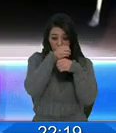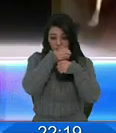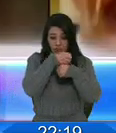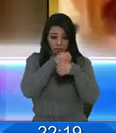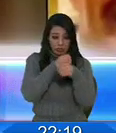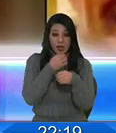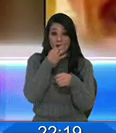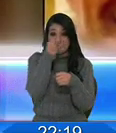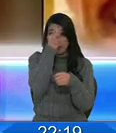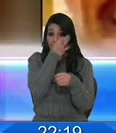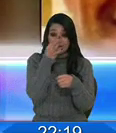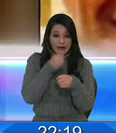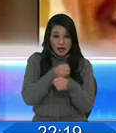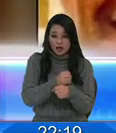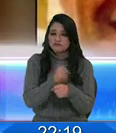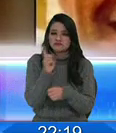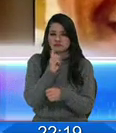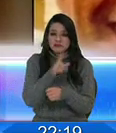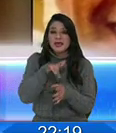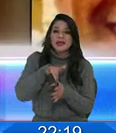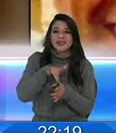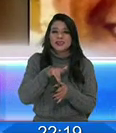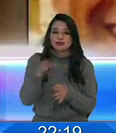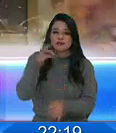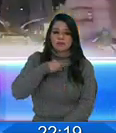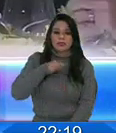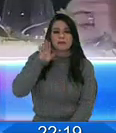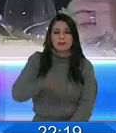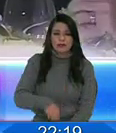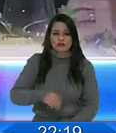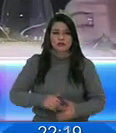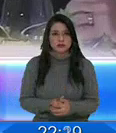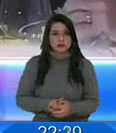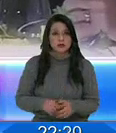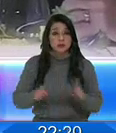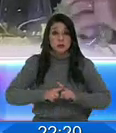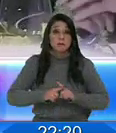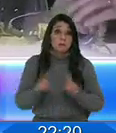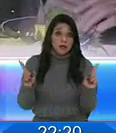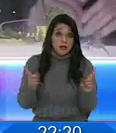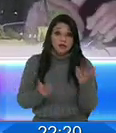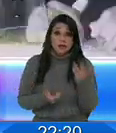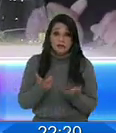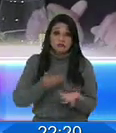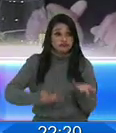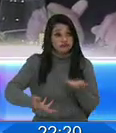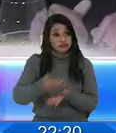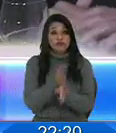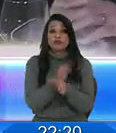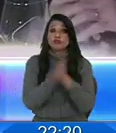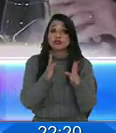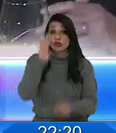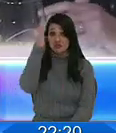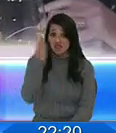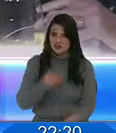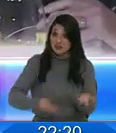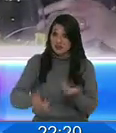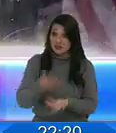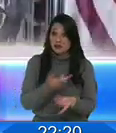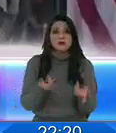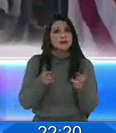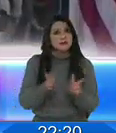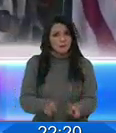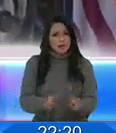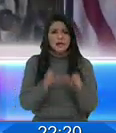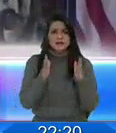argumento de que el riesgo de contagio es muy bajo. Esto a pesar de que no solo compartió con los funcionarios brasileños, sino con los legisladores